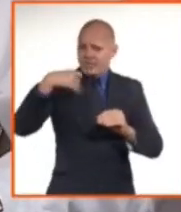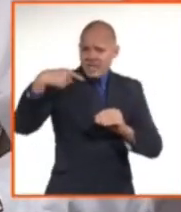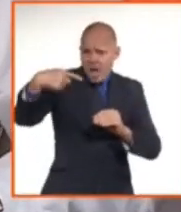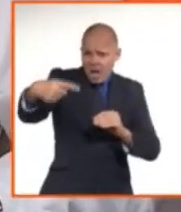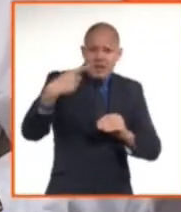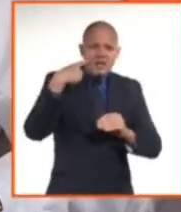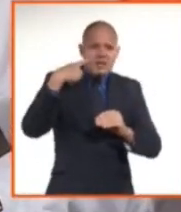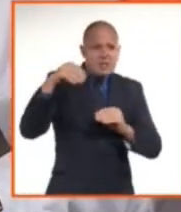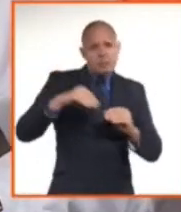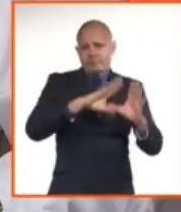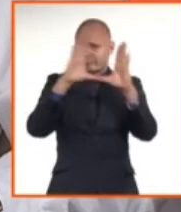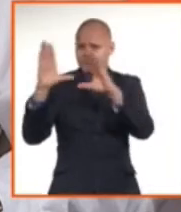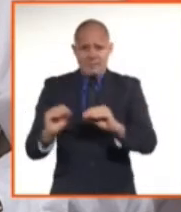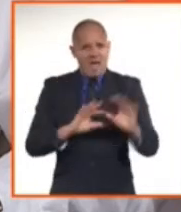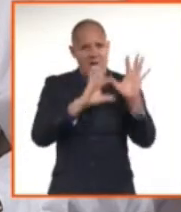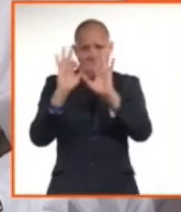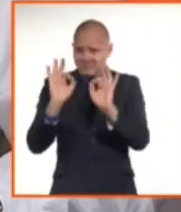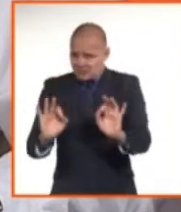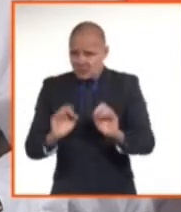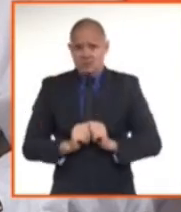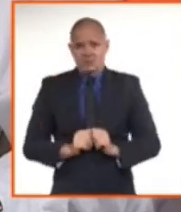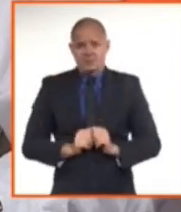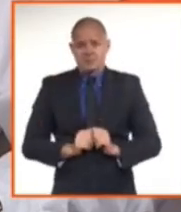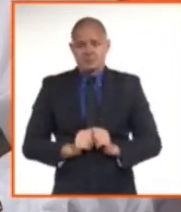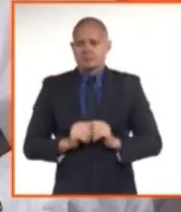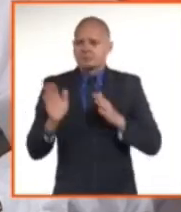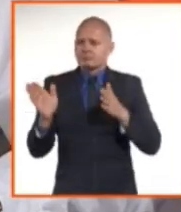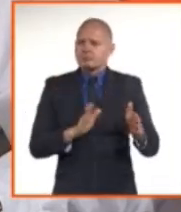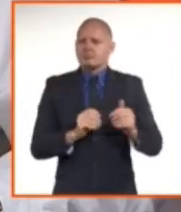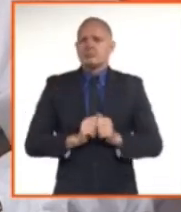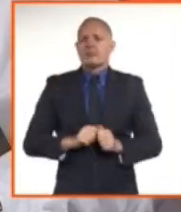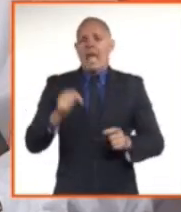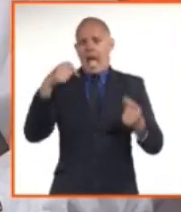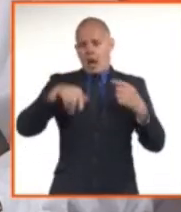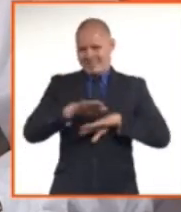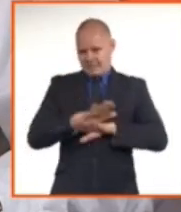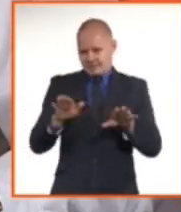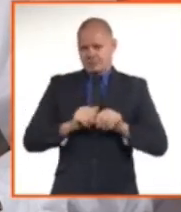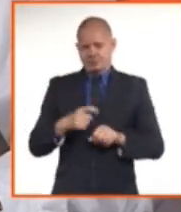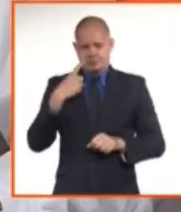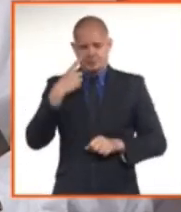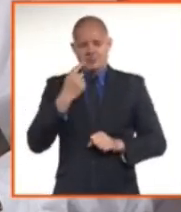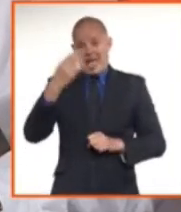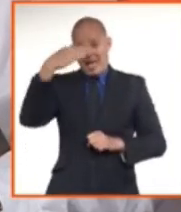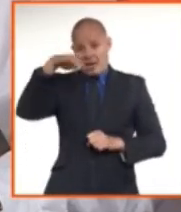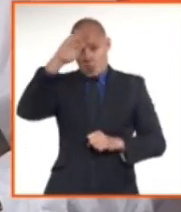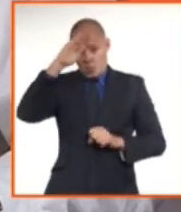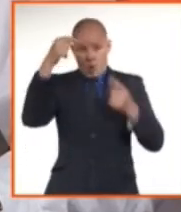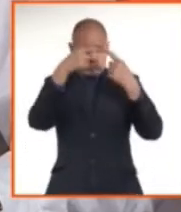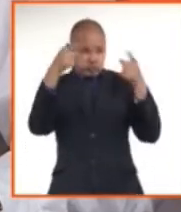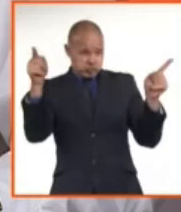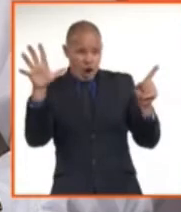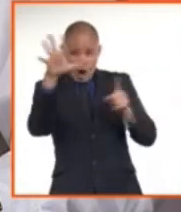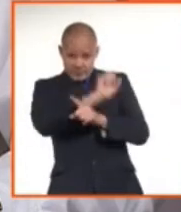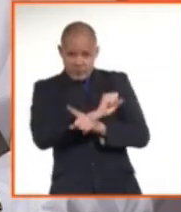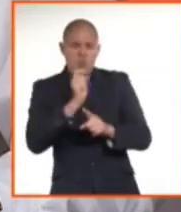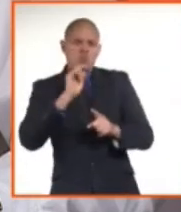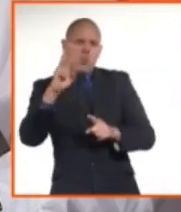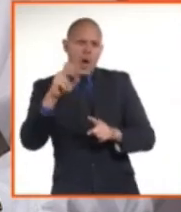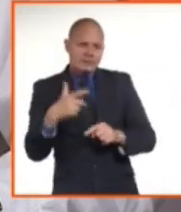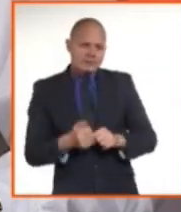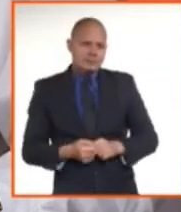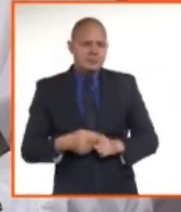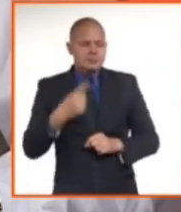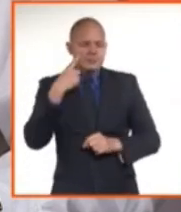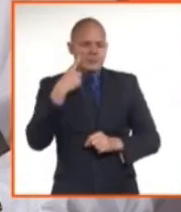sistema tiene una potencia instalada de 6.558 megawatts. Para que se tenga una idea, en estos momentos el promedio de disponibilidad que estamos teniendo